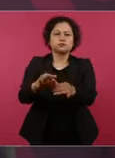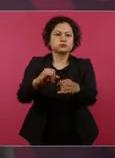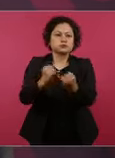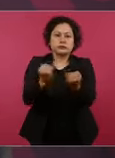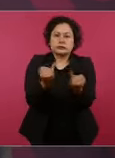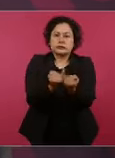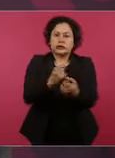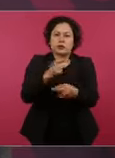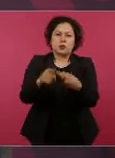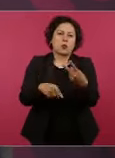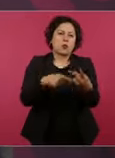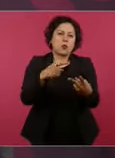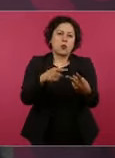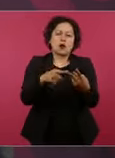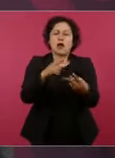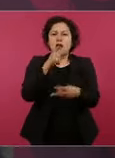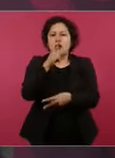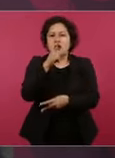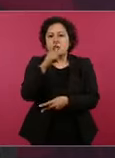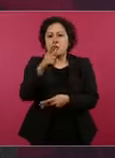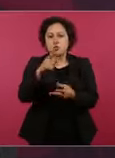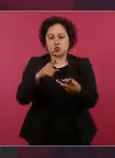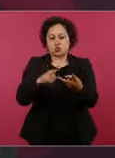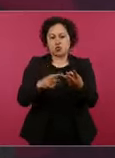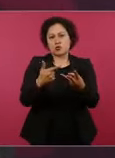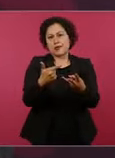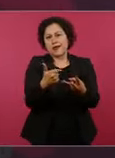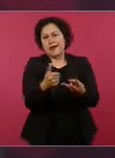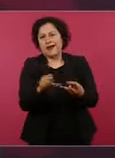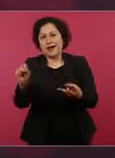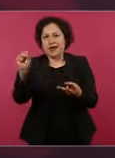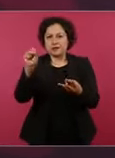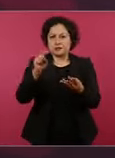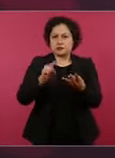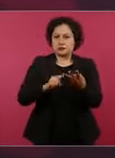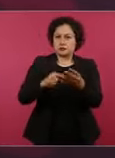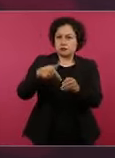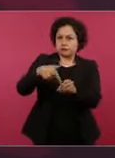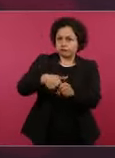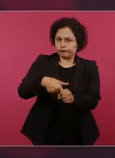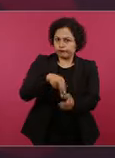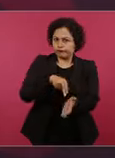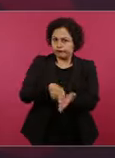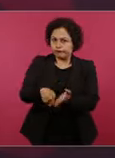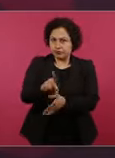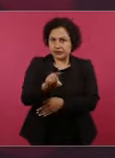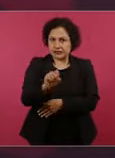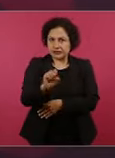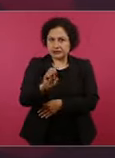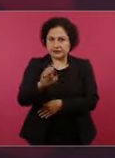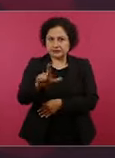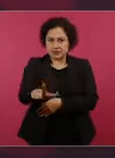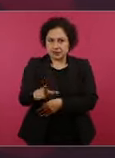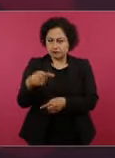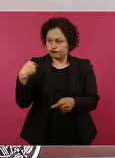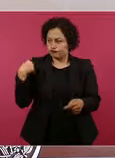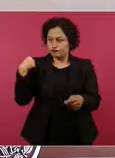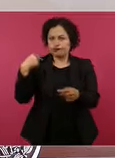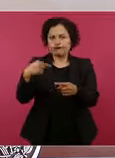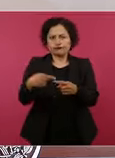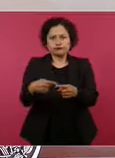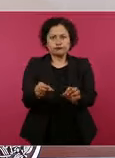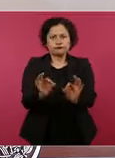diésel. Esto no se había visto en los